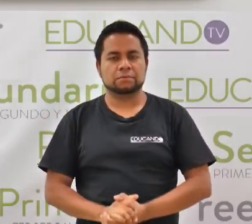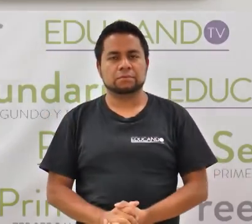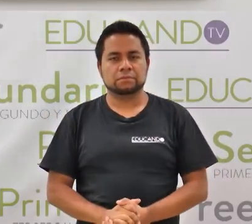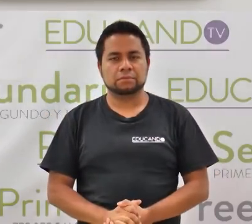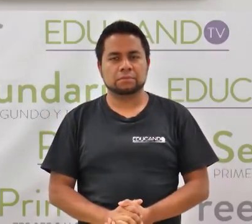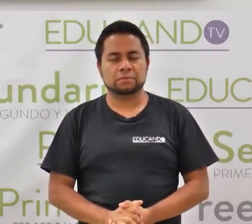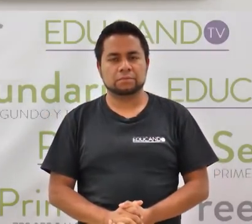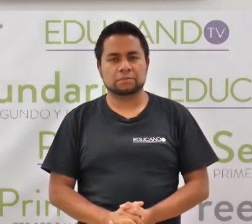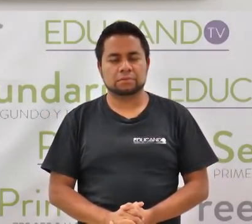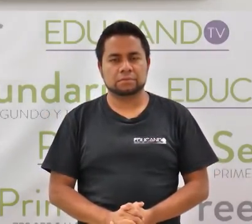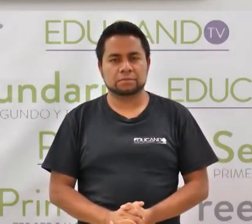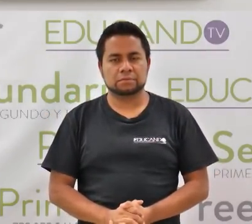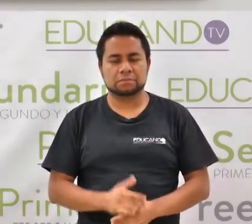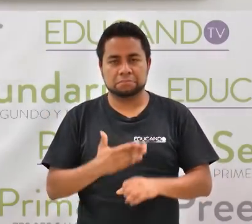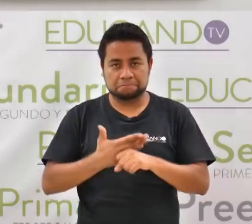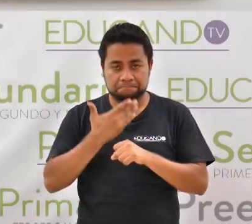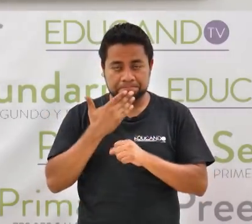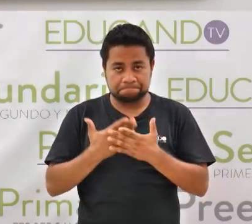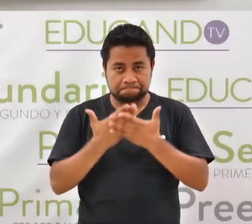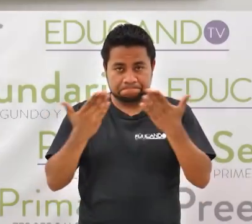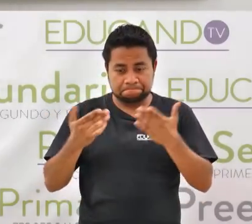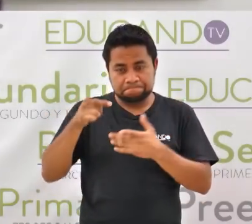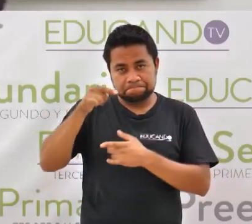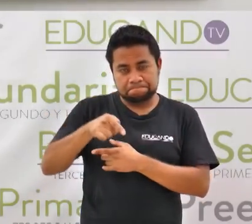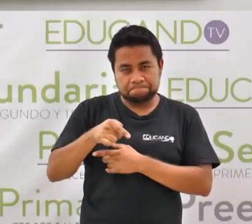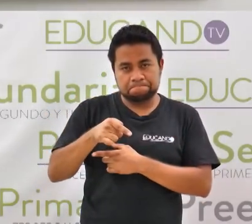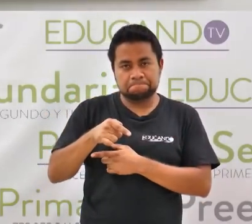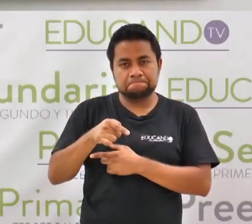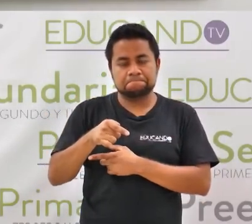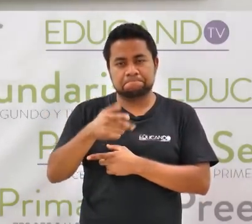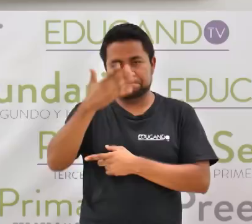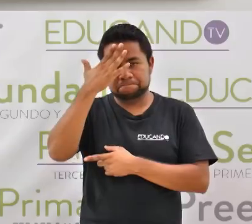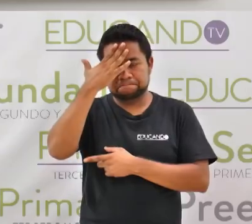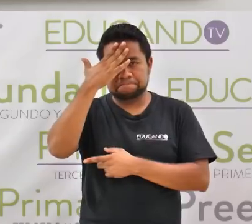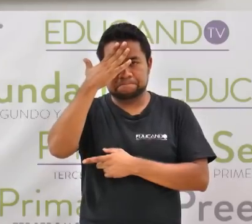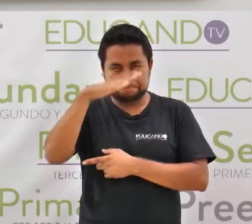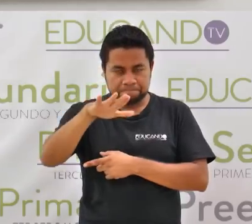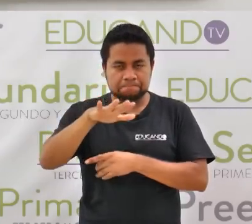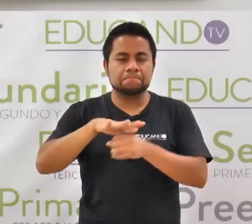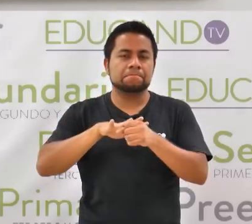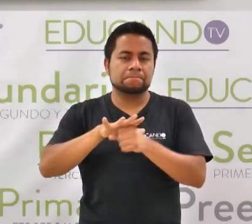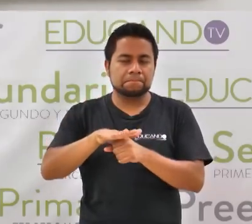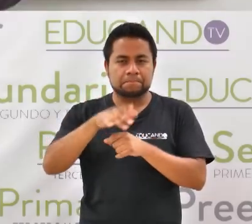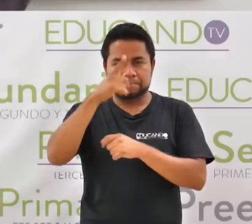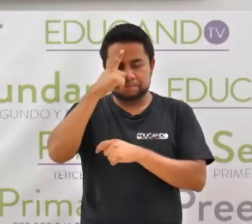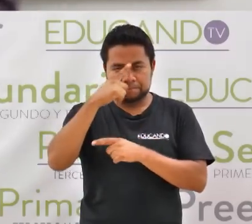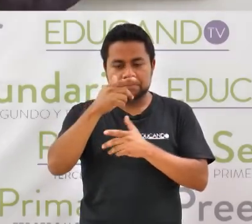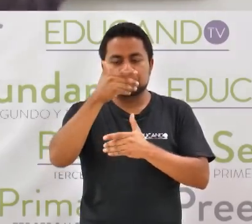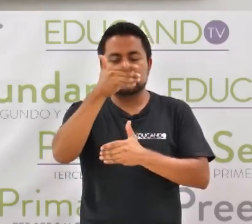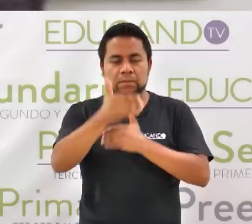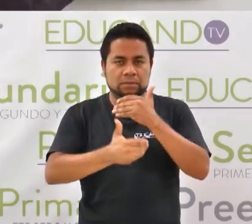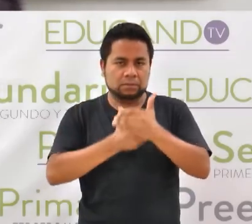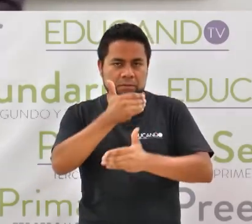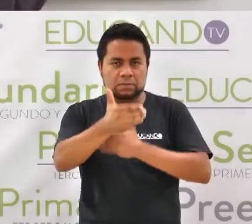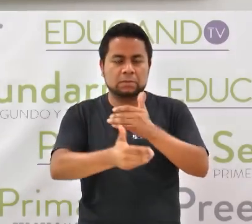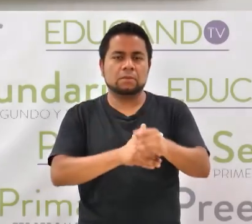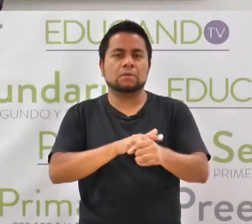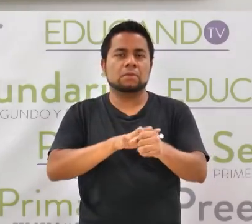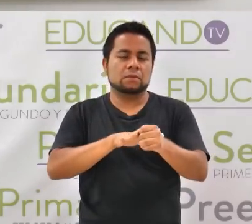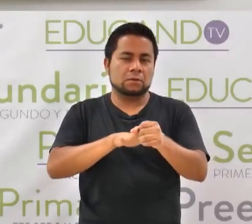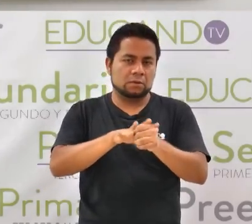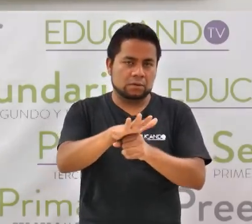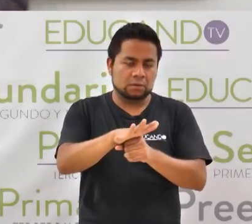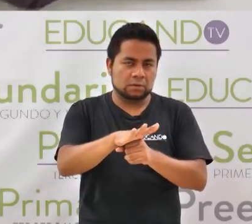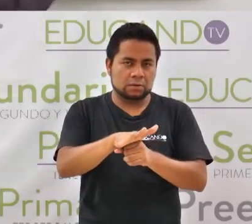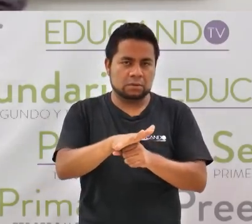bien. Ahora vamos a ver entonces... el próximo paso